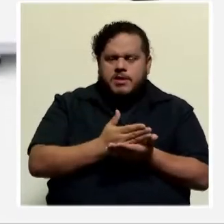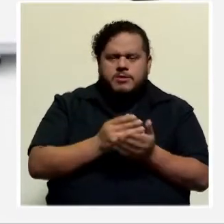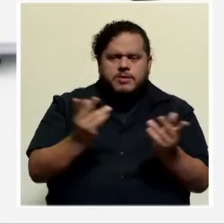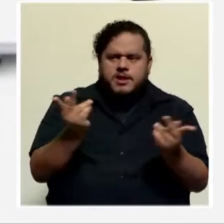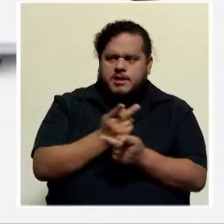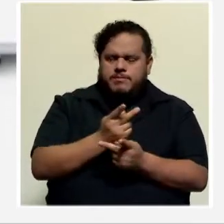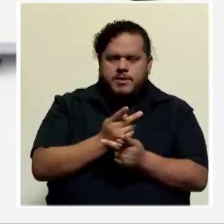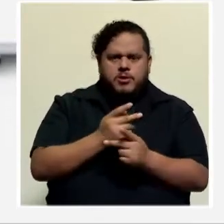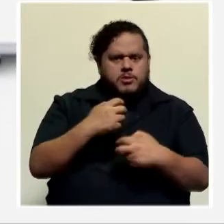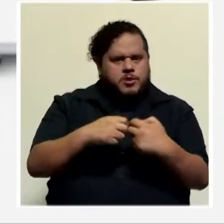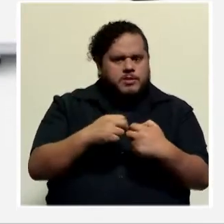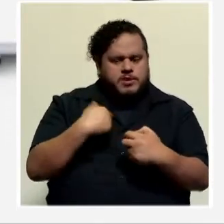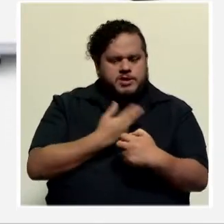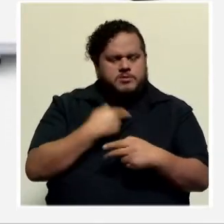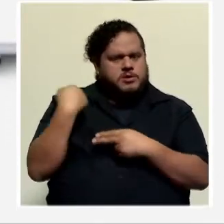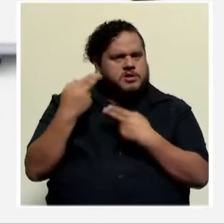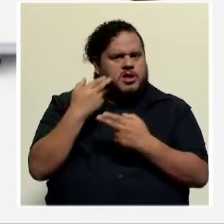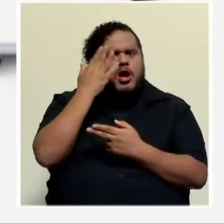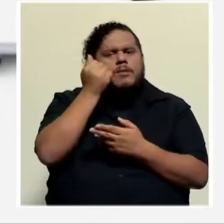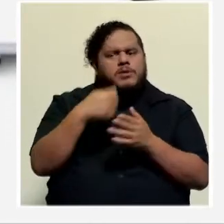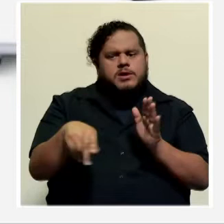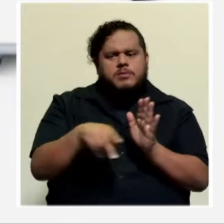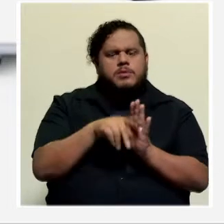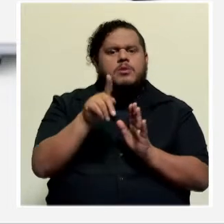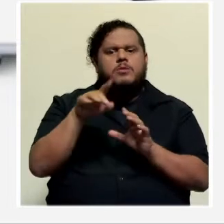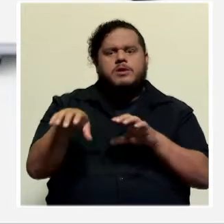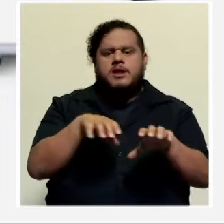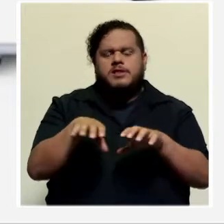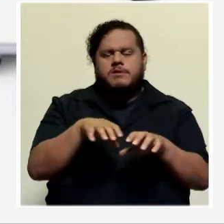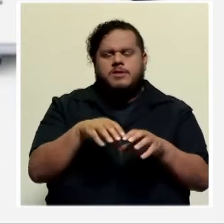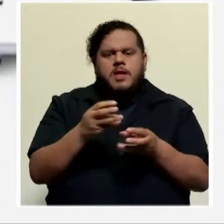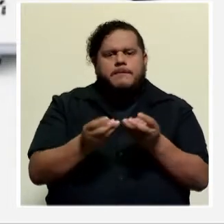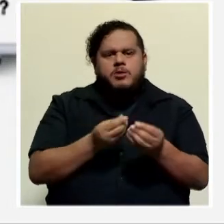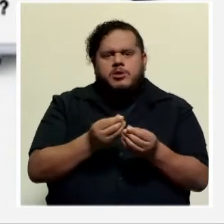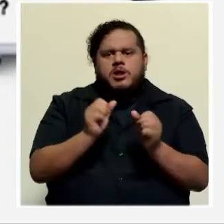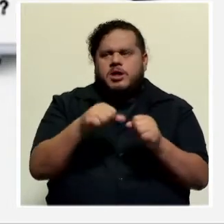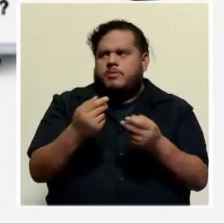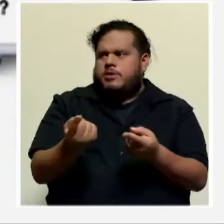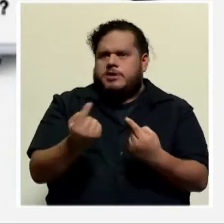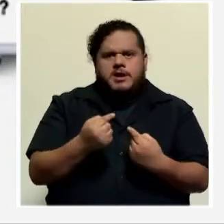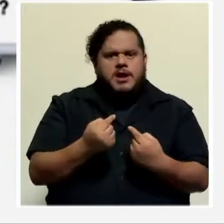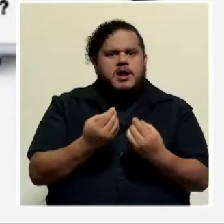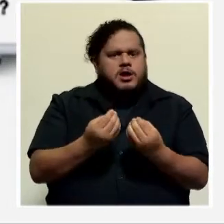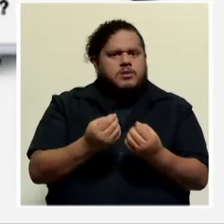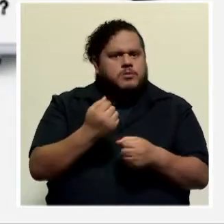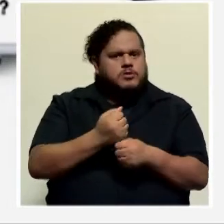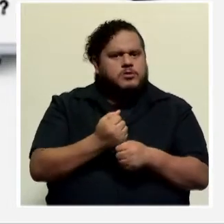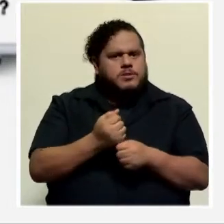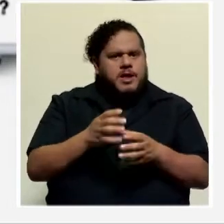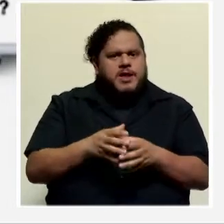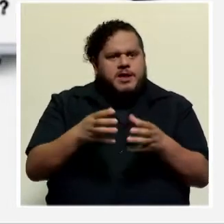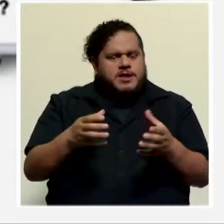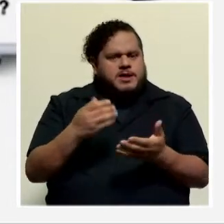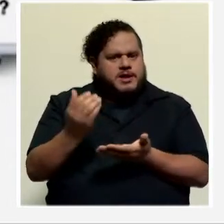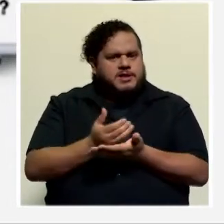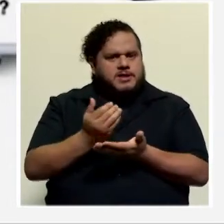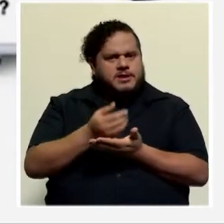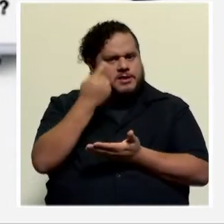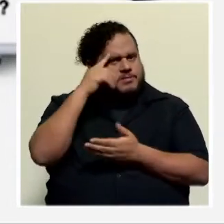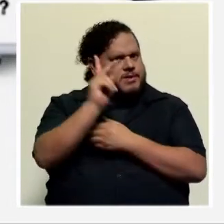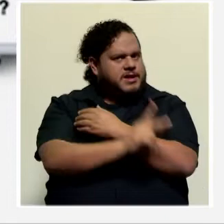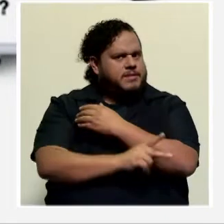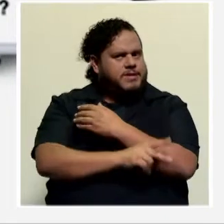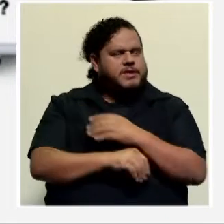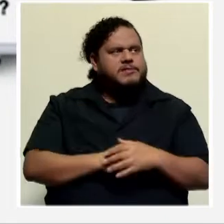de nuestra historia, ¿por qué prohibir una actividad productiva que puede traer mucho empleo y grandes ganancias para el país?